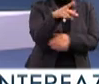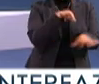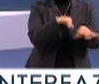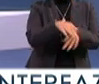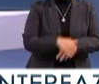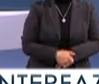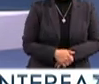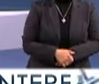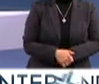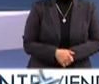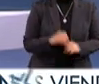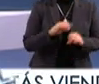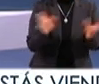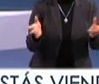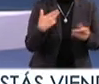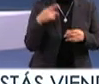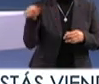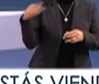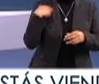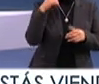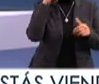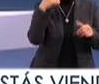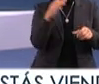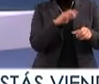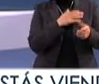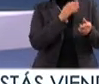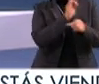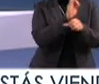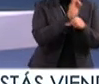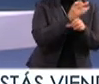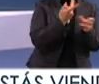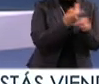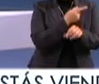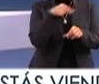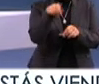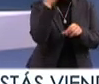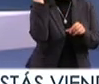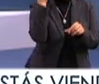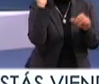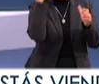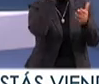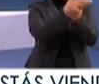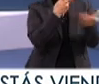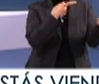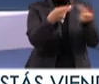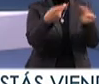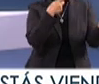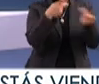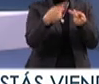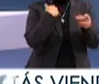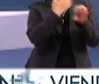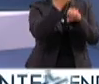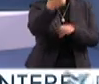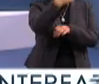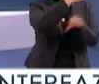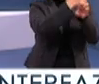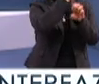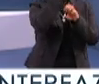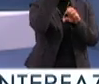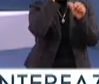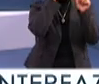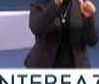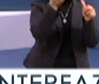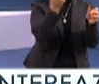laborales. Así es, Omar. Bueno, tú estuviste muy de cerca siguiendo los foros que se organizaron en las entidades del país para